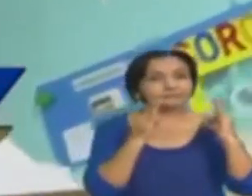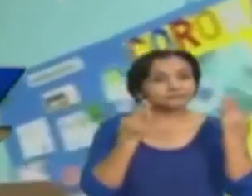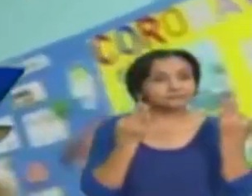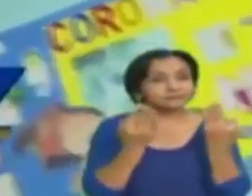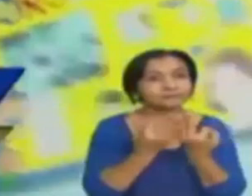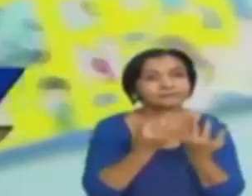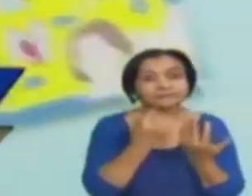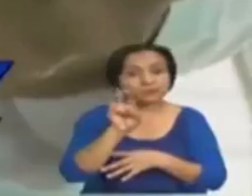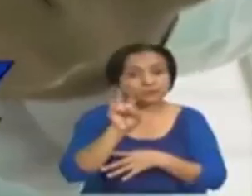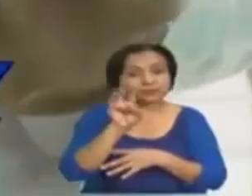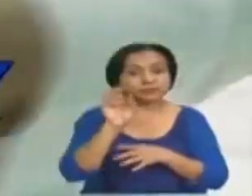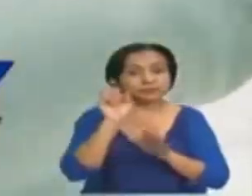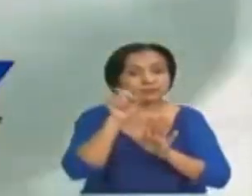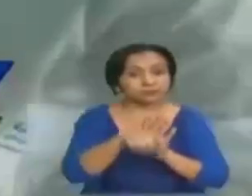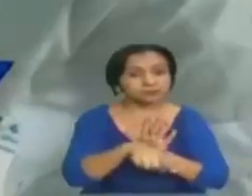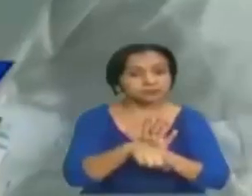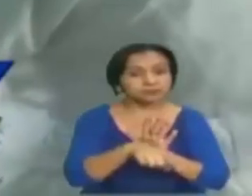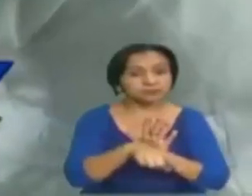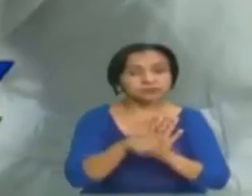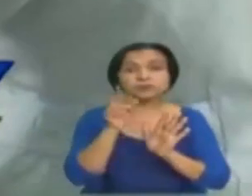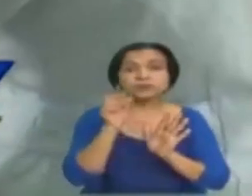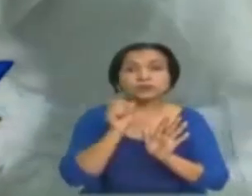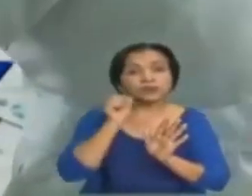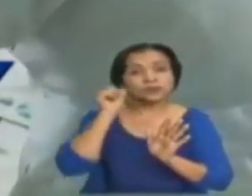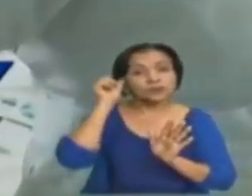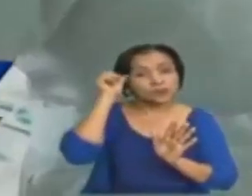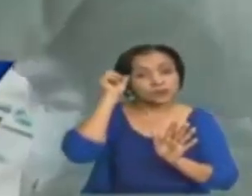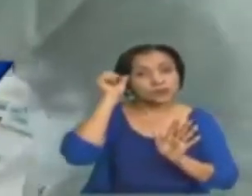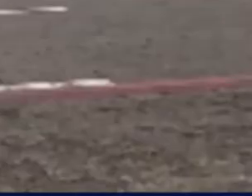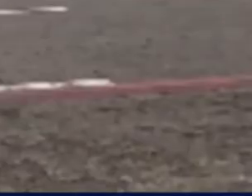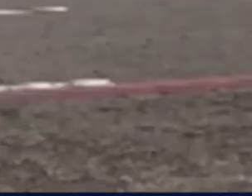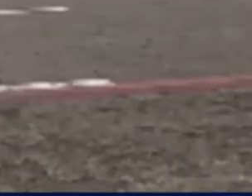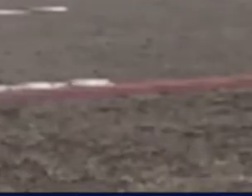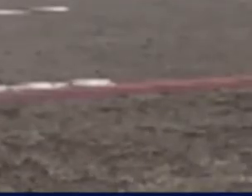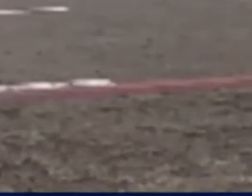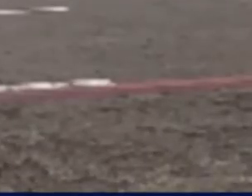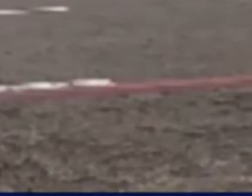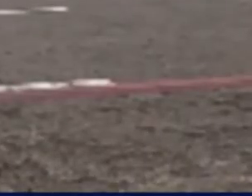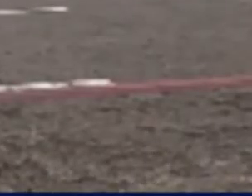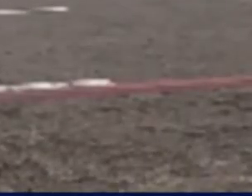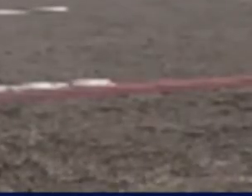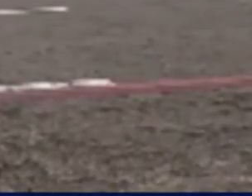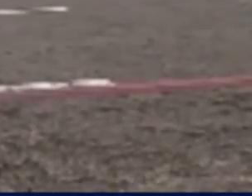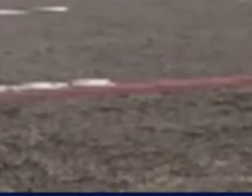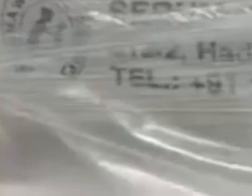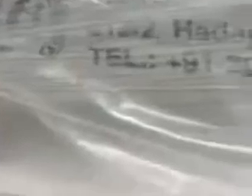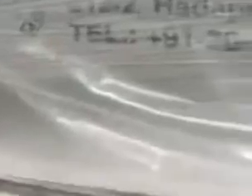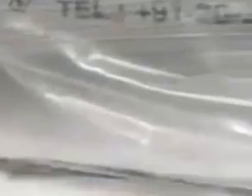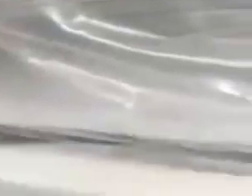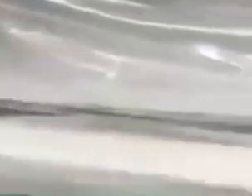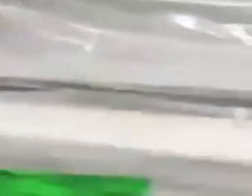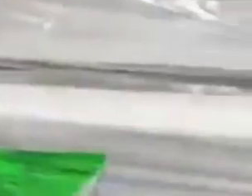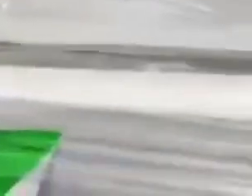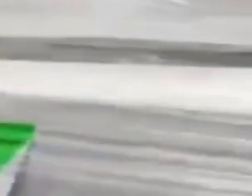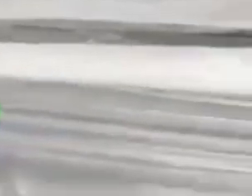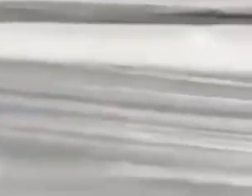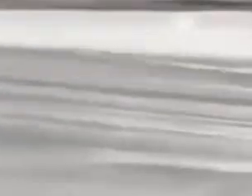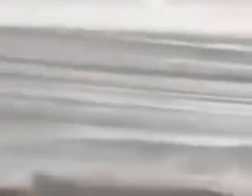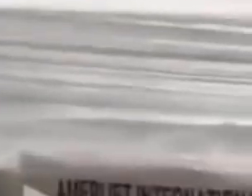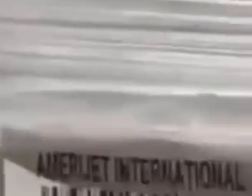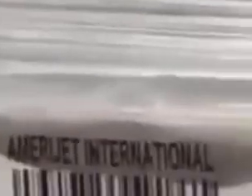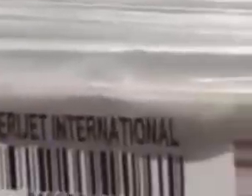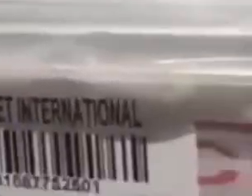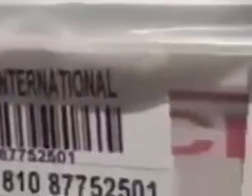12 de mediodía a 5 de la tarde. La Reinaga o Malpaisillo, Centro de Salud de Mine Limón, a las 8 de la